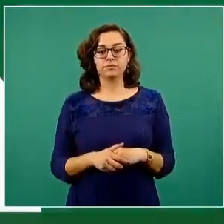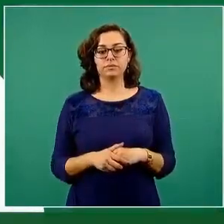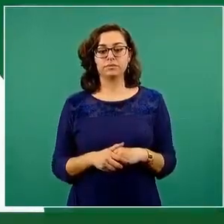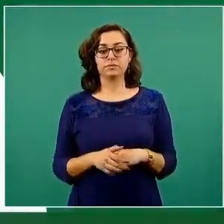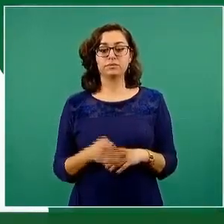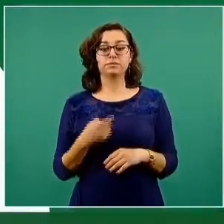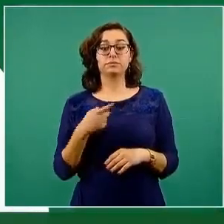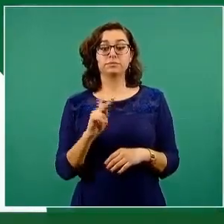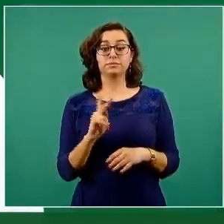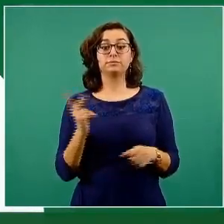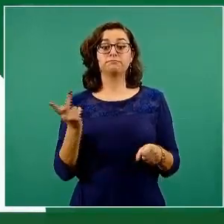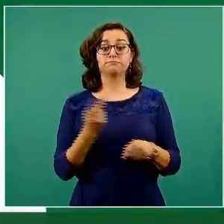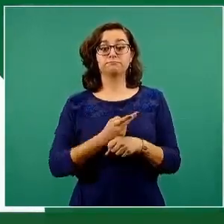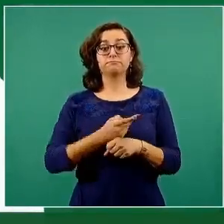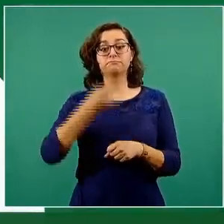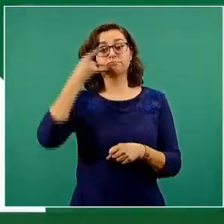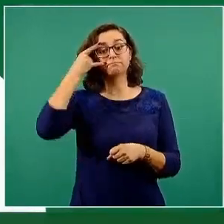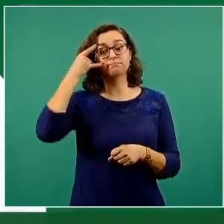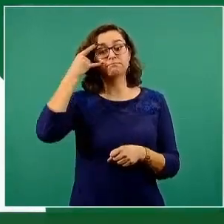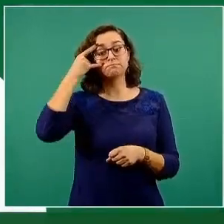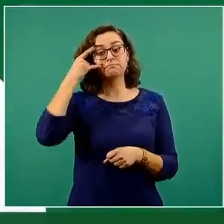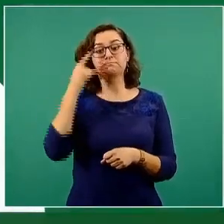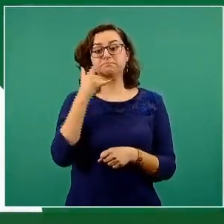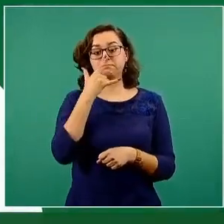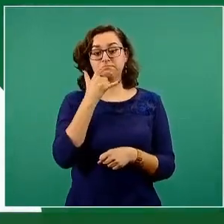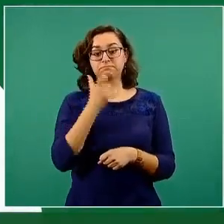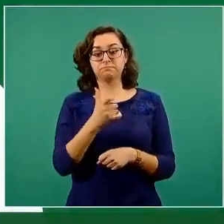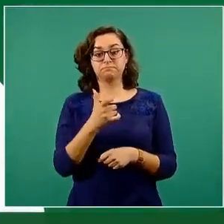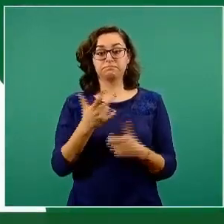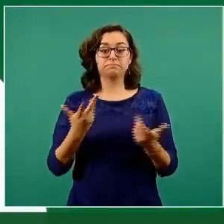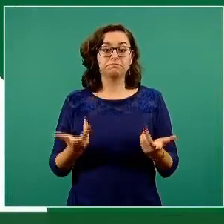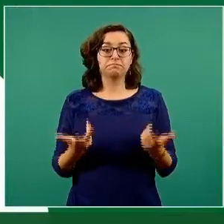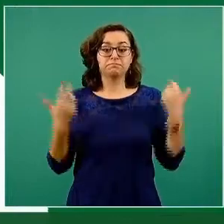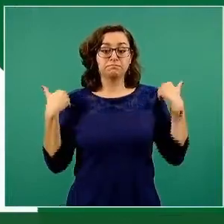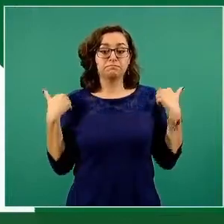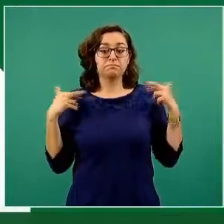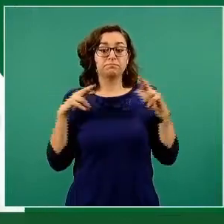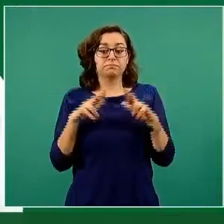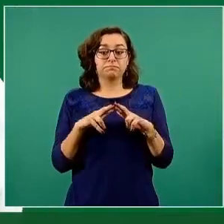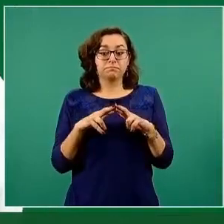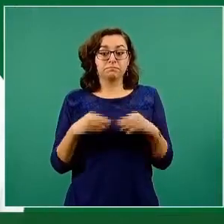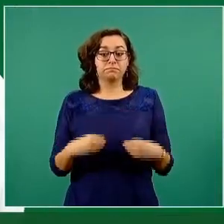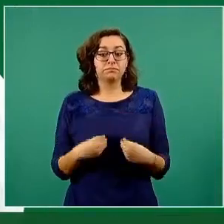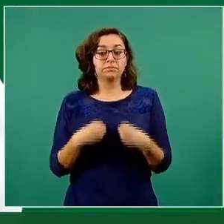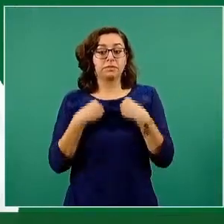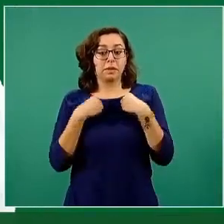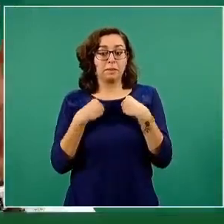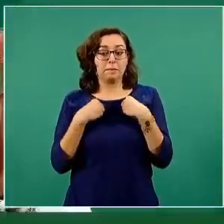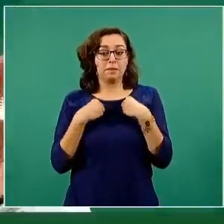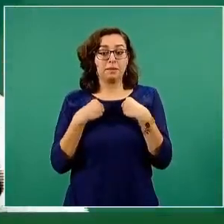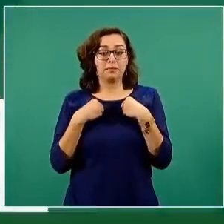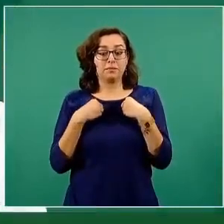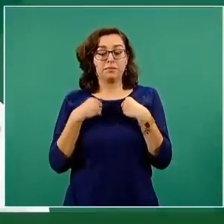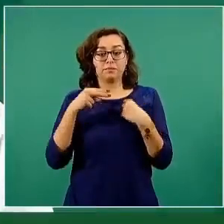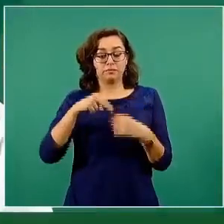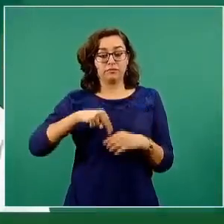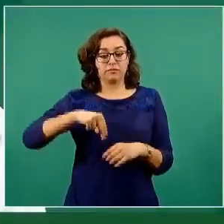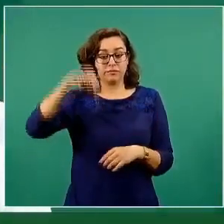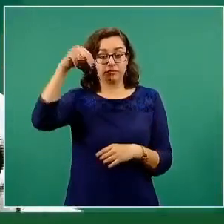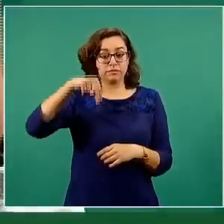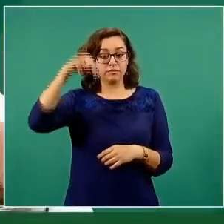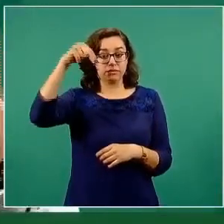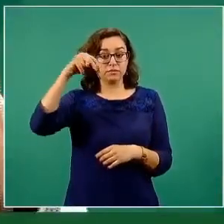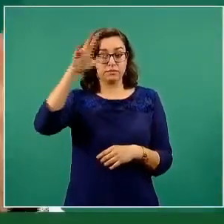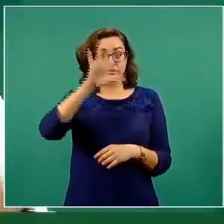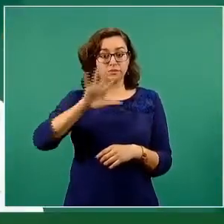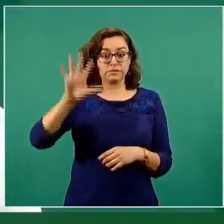situación peculiar. Efectivamente, la comunidad educativa reside mayormente en la zona norte del estado,